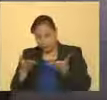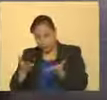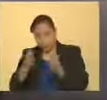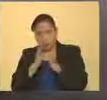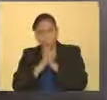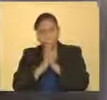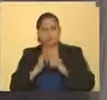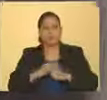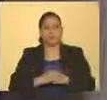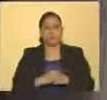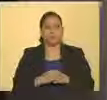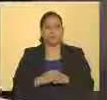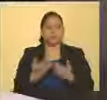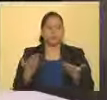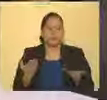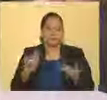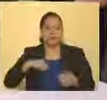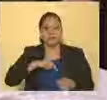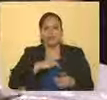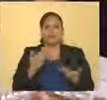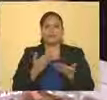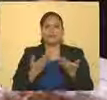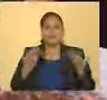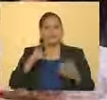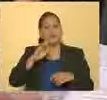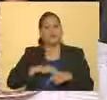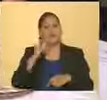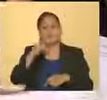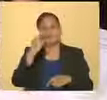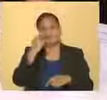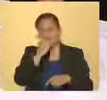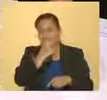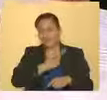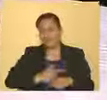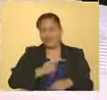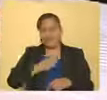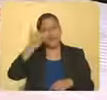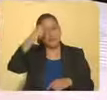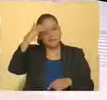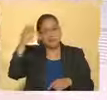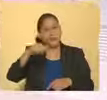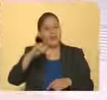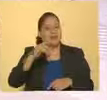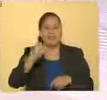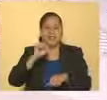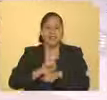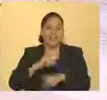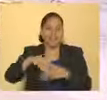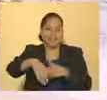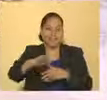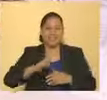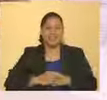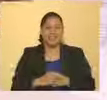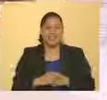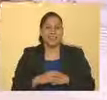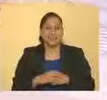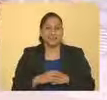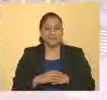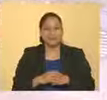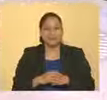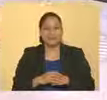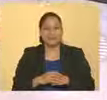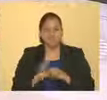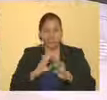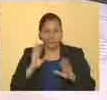hornito. Y pues vámonos con la parte que les gusta. El pecado de la semana. El pecado de la semana. ¿Por qué no? ¿Ya